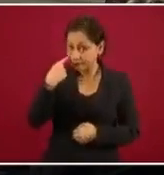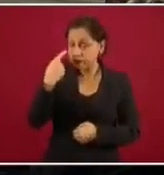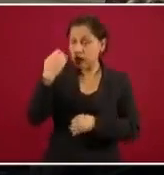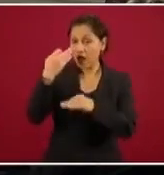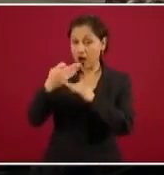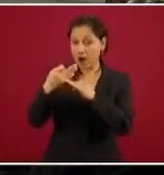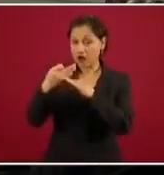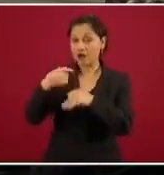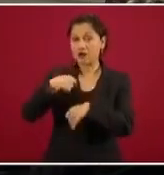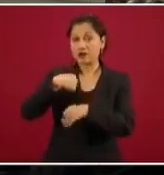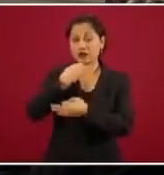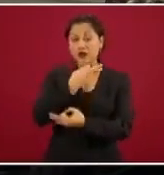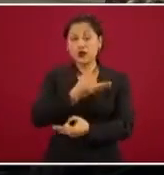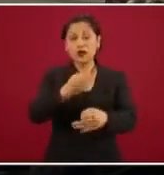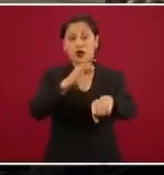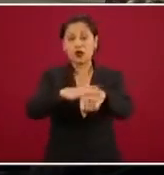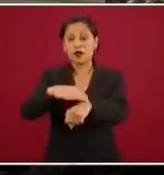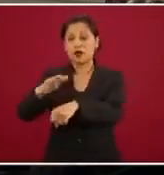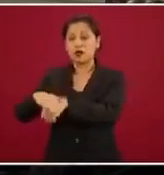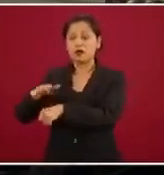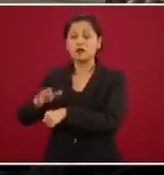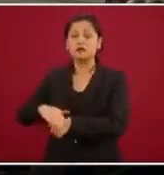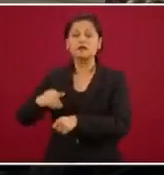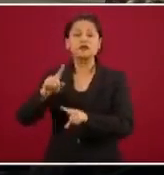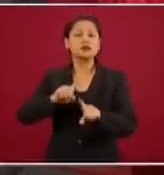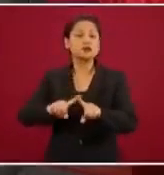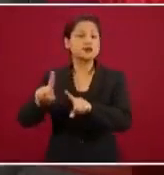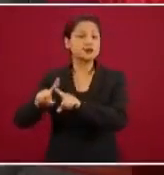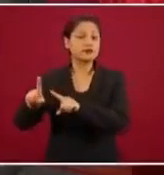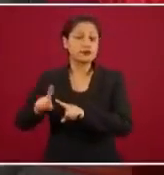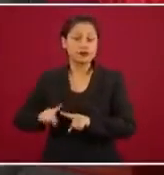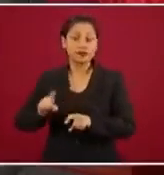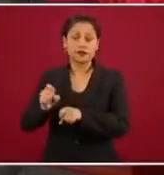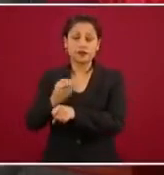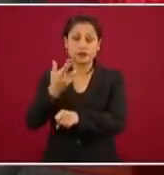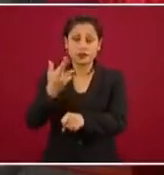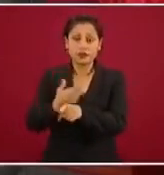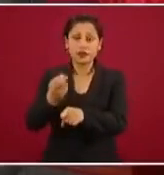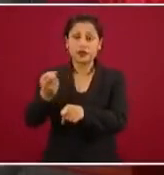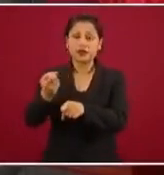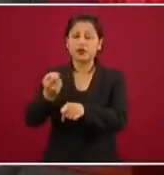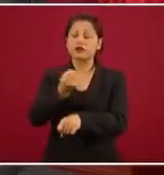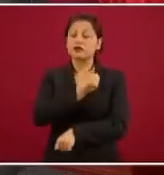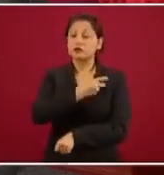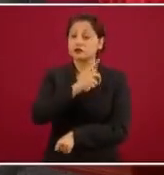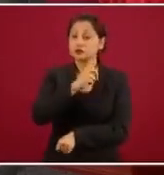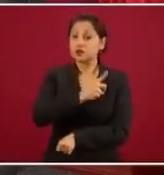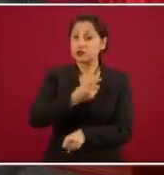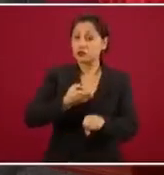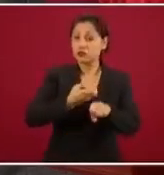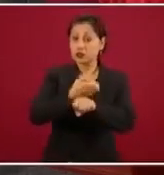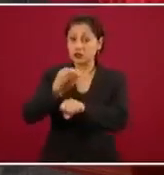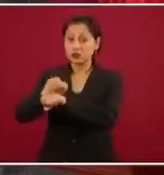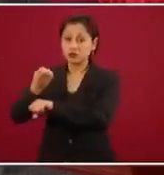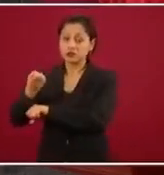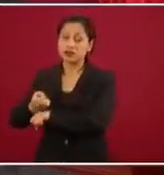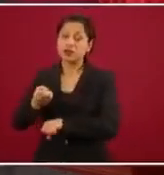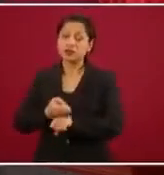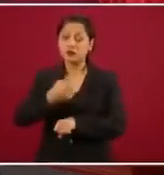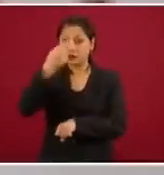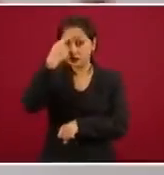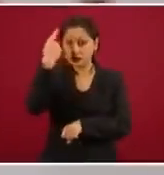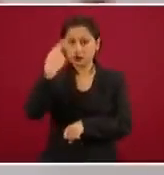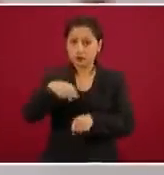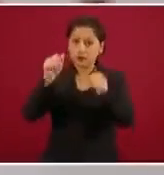sistemas estatales de salud, a sus líderes, las y los secretarios de salud, para que tengan en cuenta esto. Nosotros,